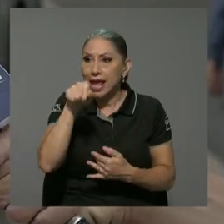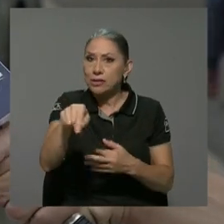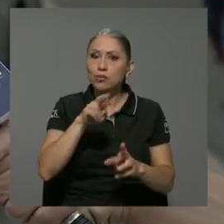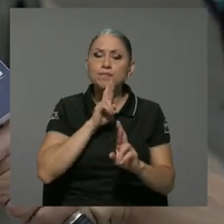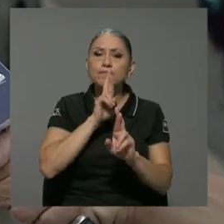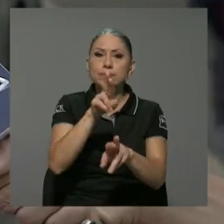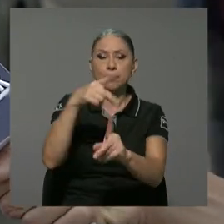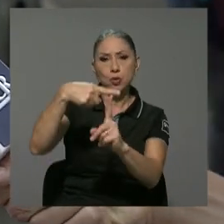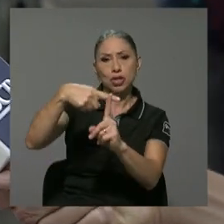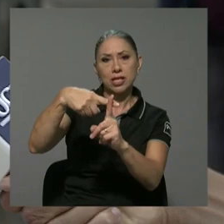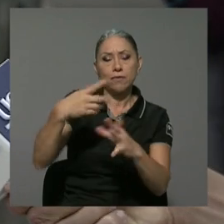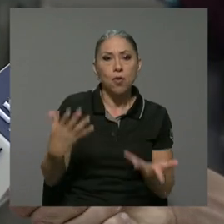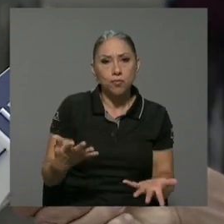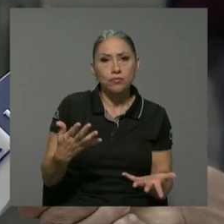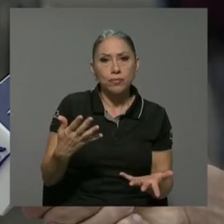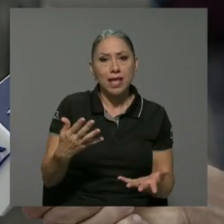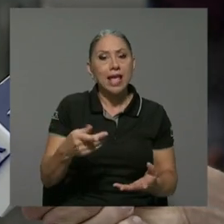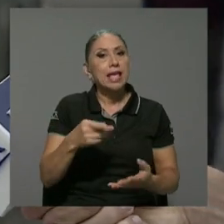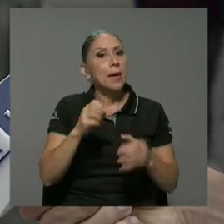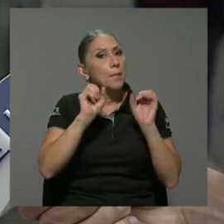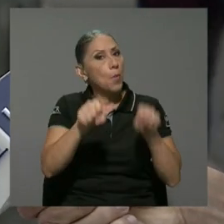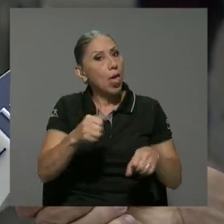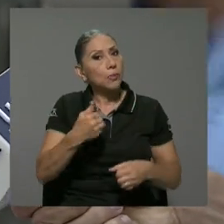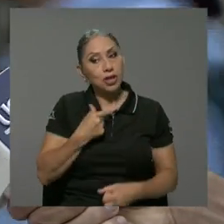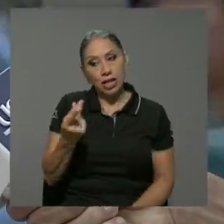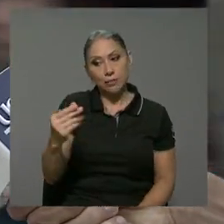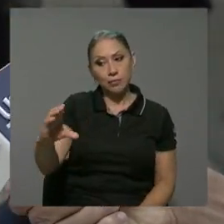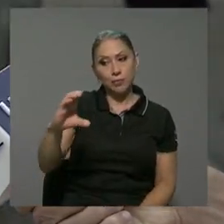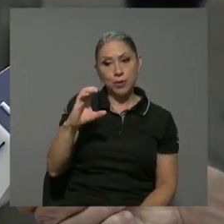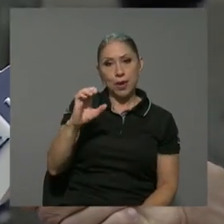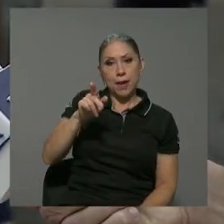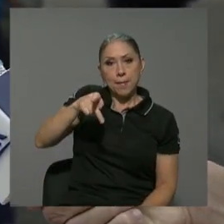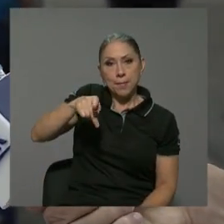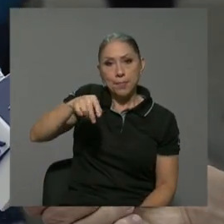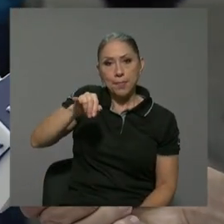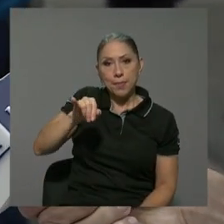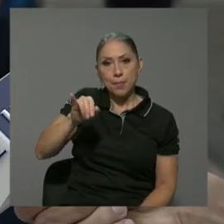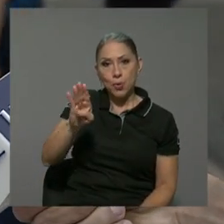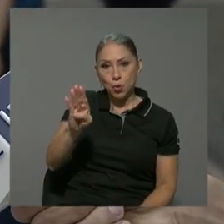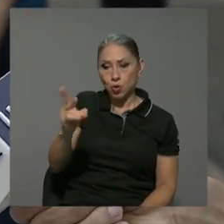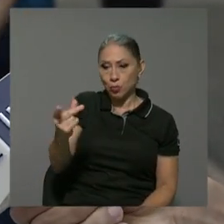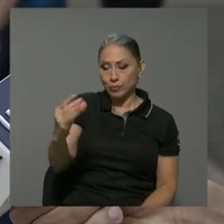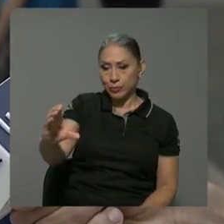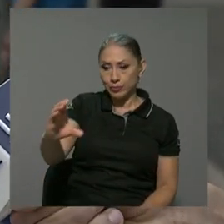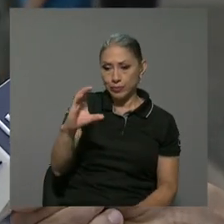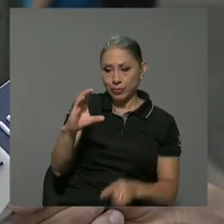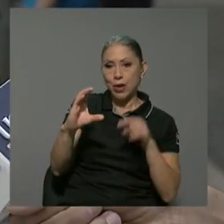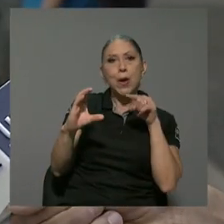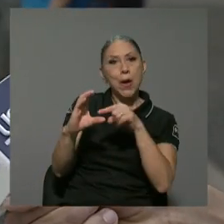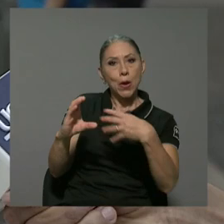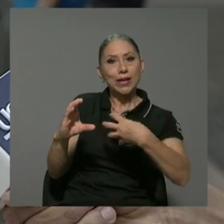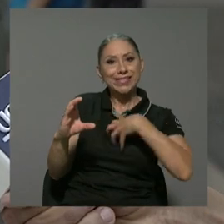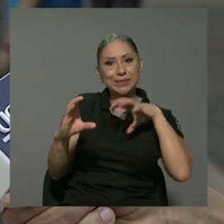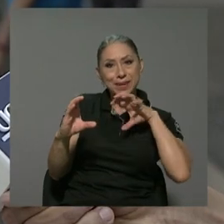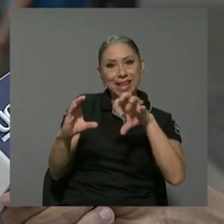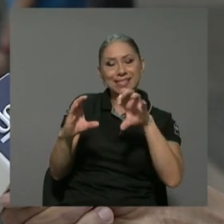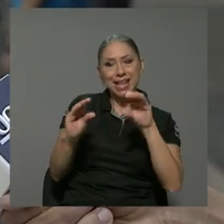¿verdad? Que podamos tener un Producto Interno Bruto que se merece la educación pública.